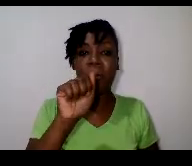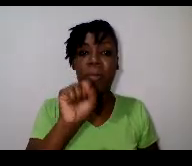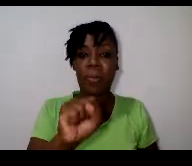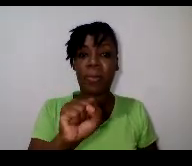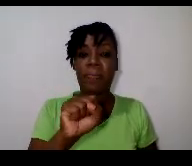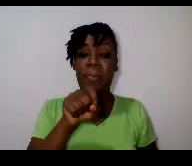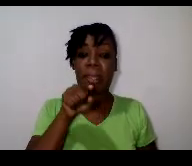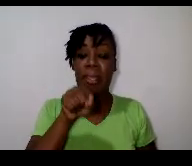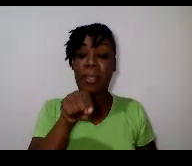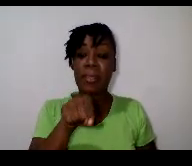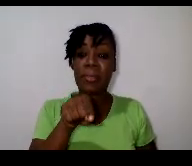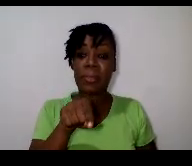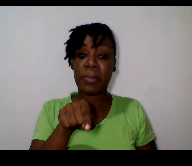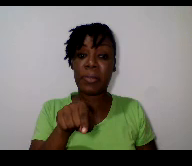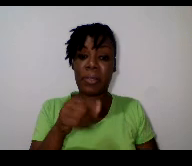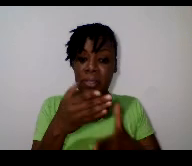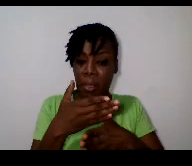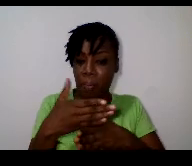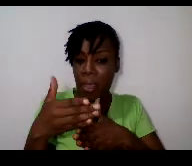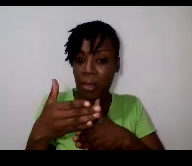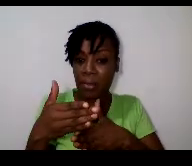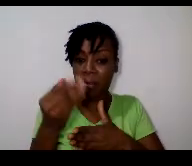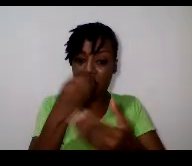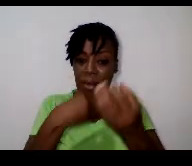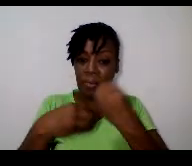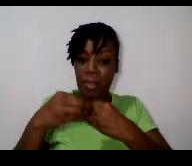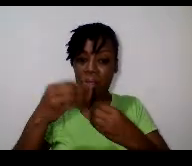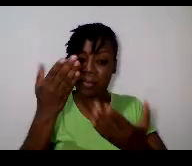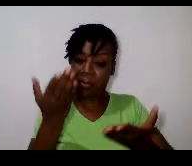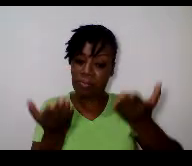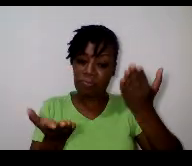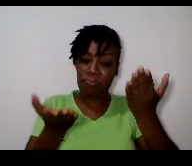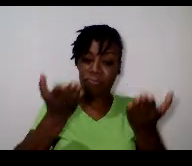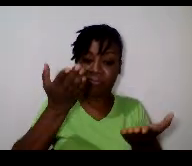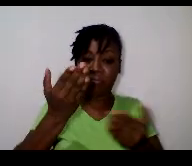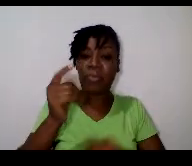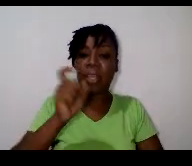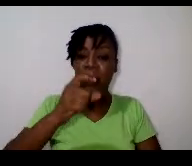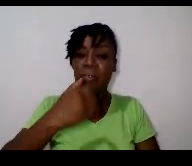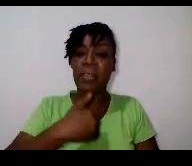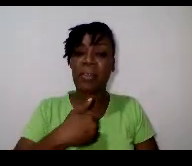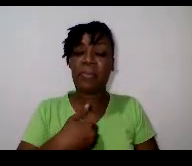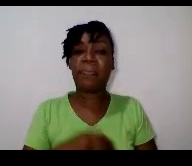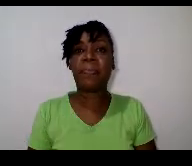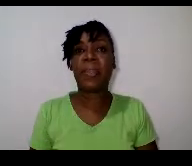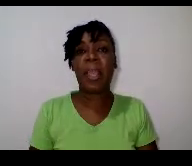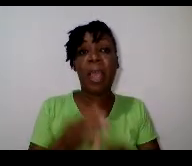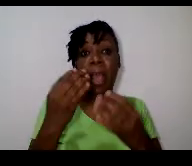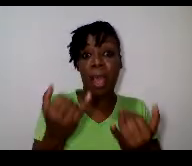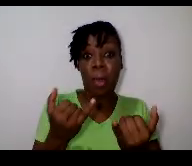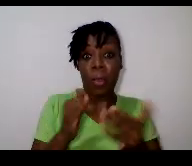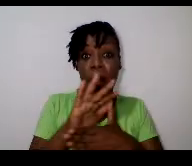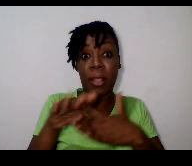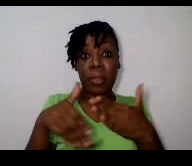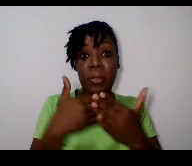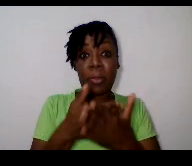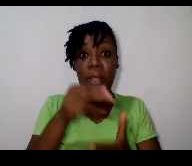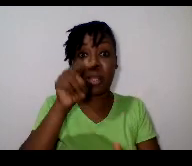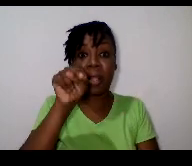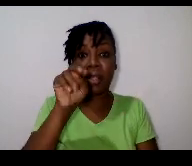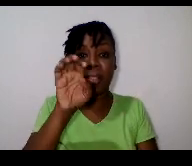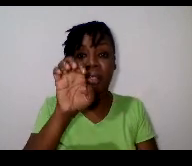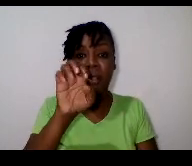de esta alimentación balanceada que están teniendo. Y es que resulta que las neuronas están hambrientas